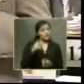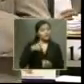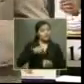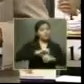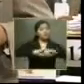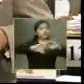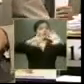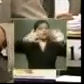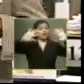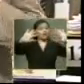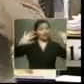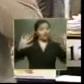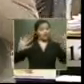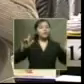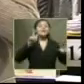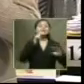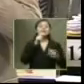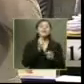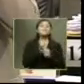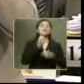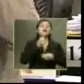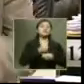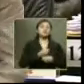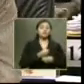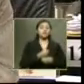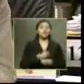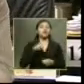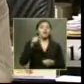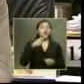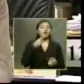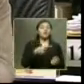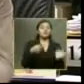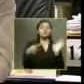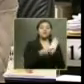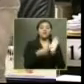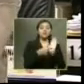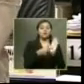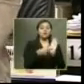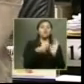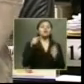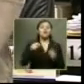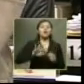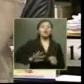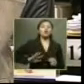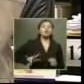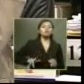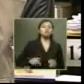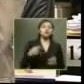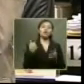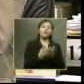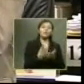clara, y quién va a establecer eso que dicen aquí de corrupción comprobada.